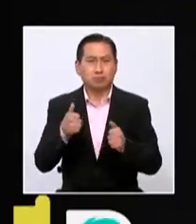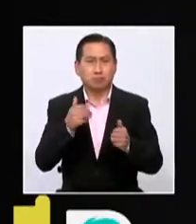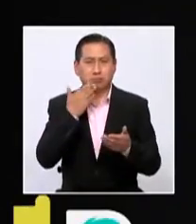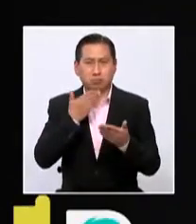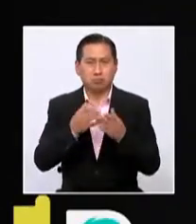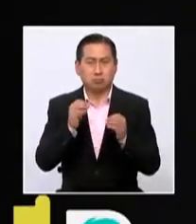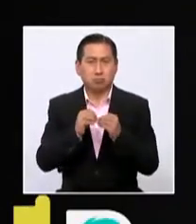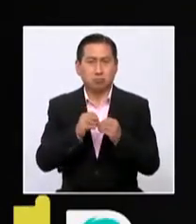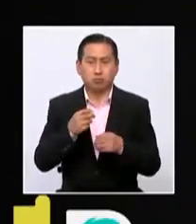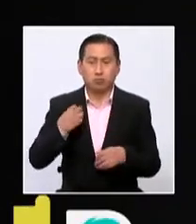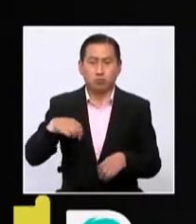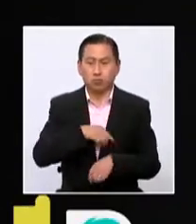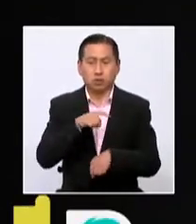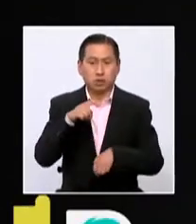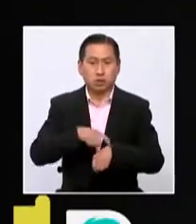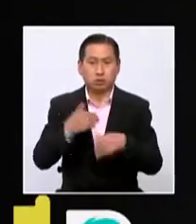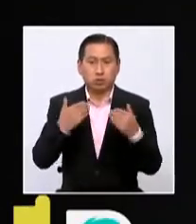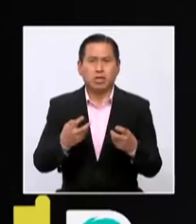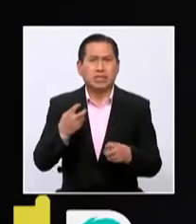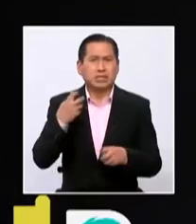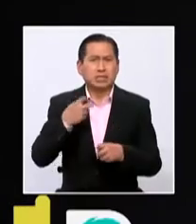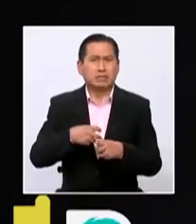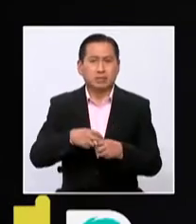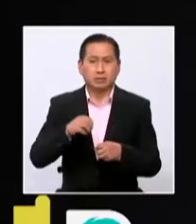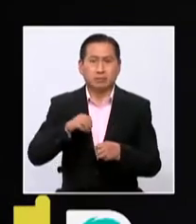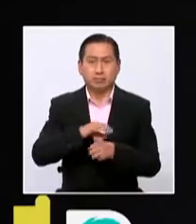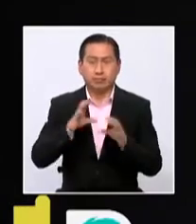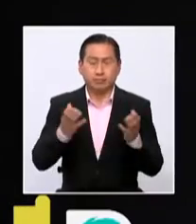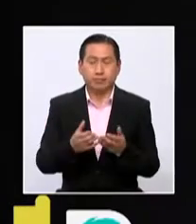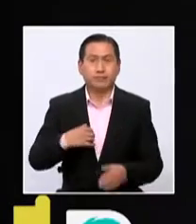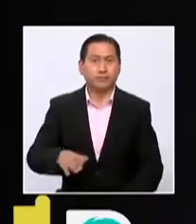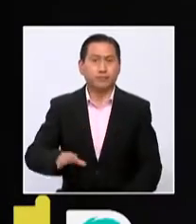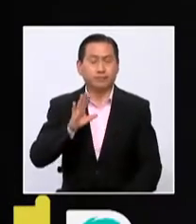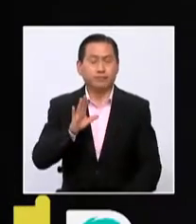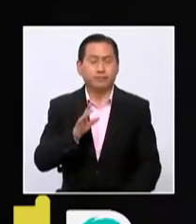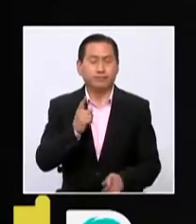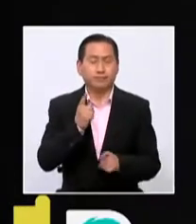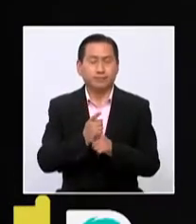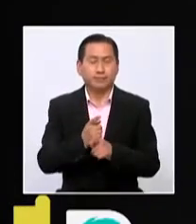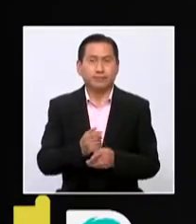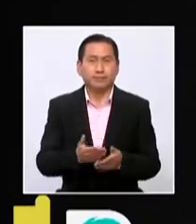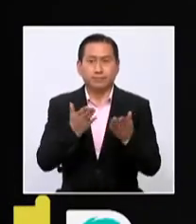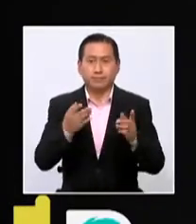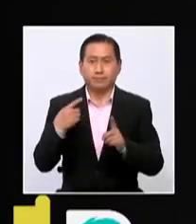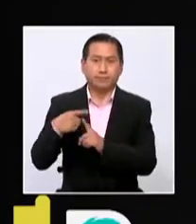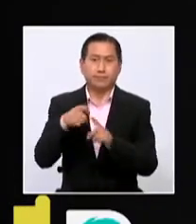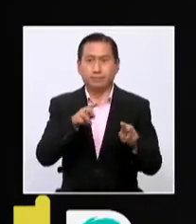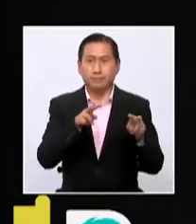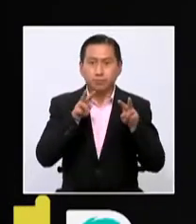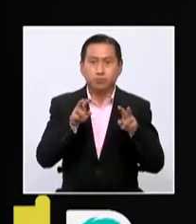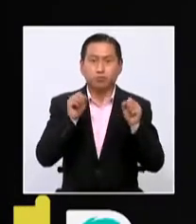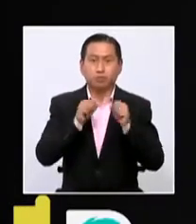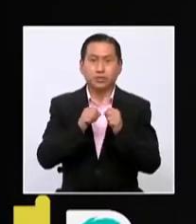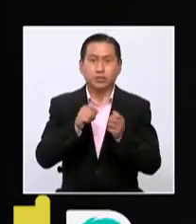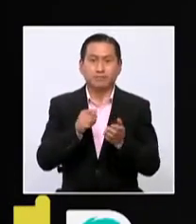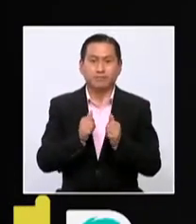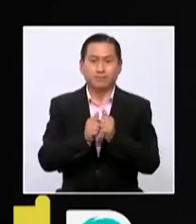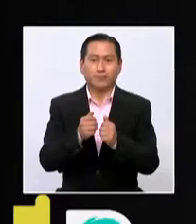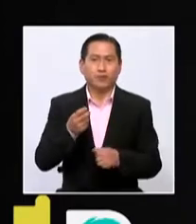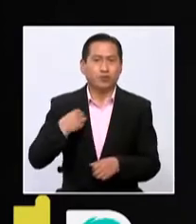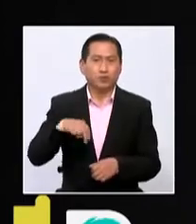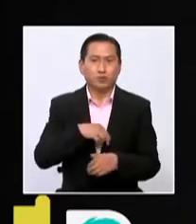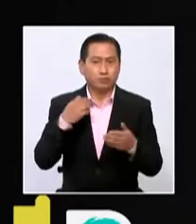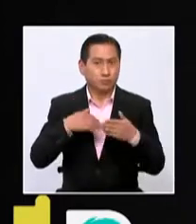sabiendo además que estamos en un momento difícil de la pandemia. Me despido y, por supuesto, les animo a que nos puedan seguir acompañando en